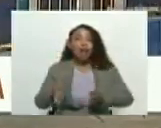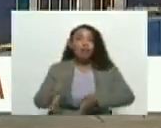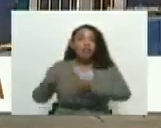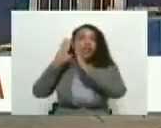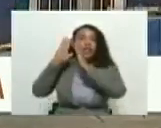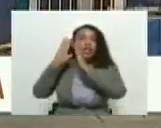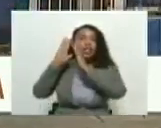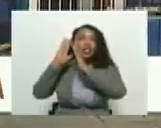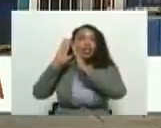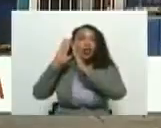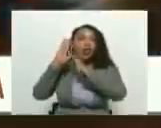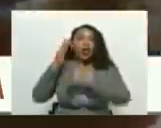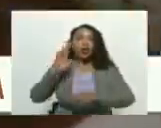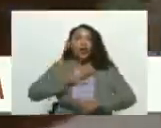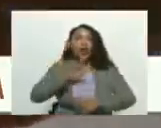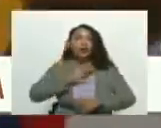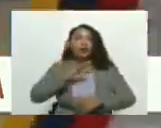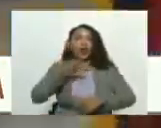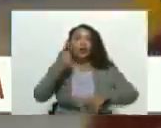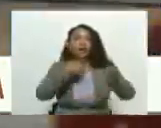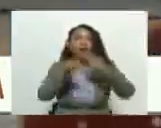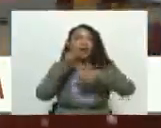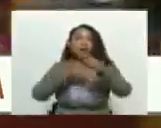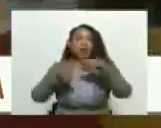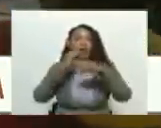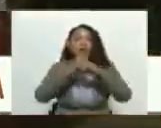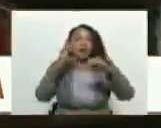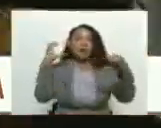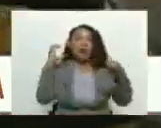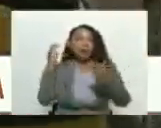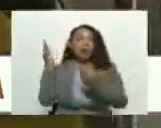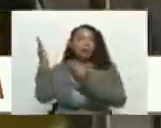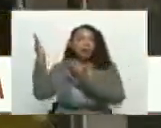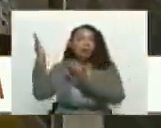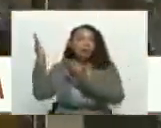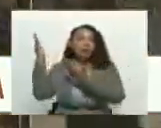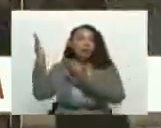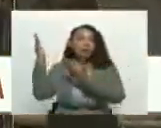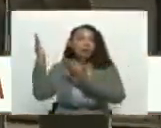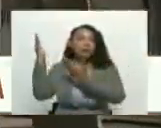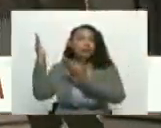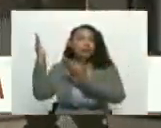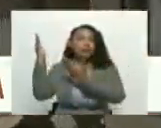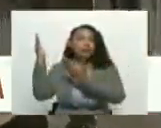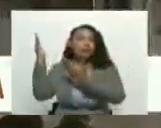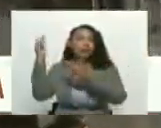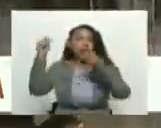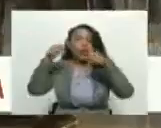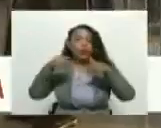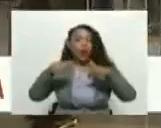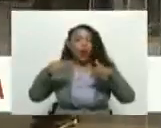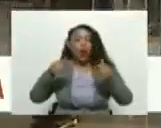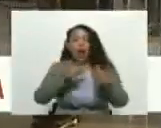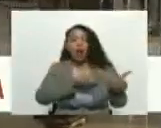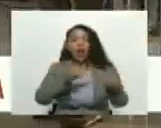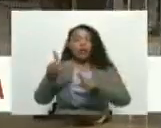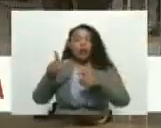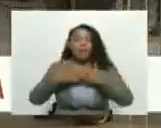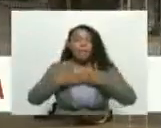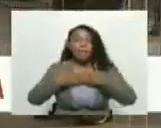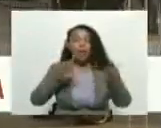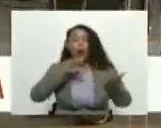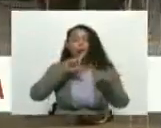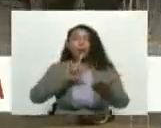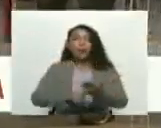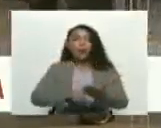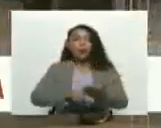de nuestra tienda, de nuestra proveeduría. Y con esto estamos dando